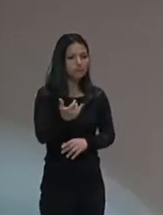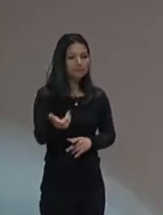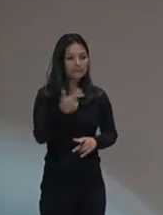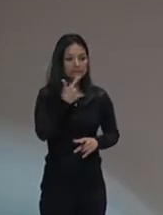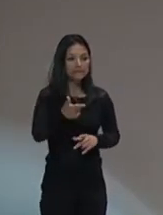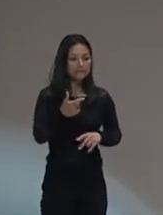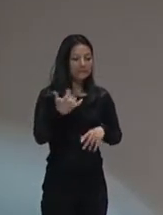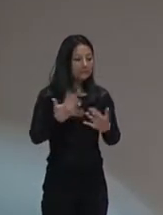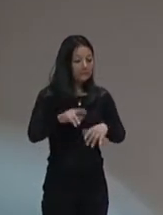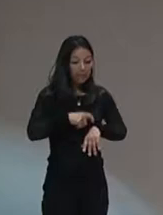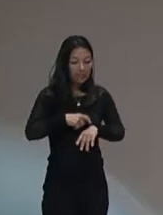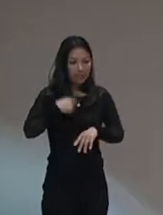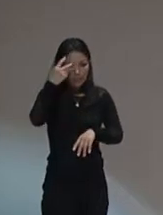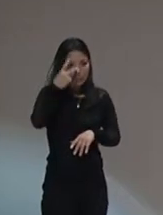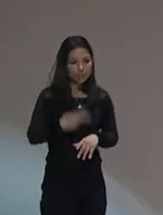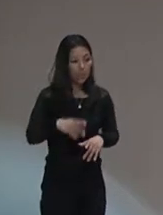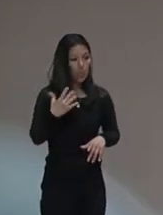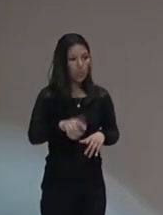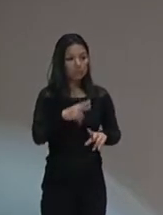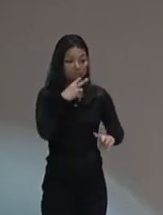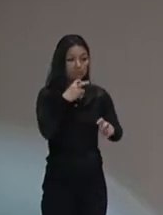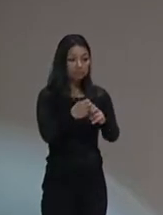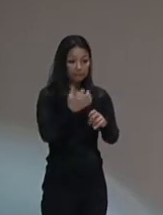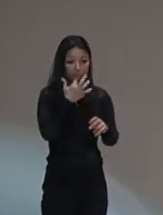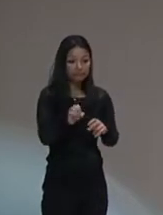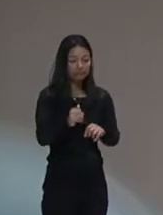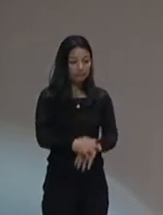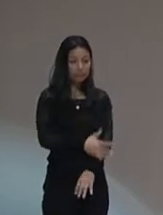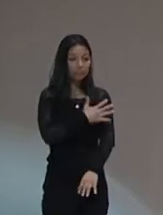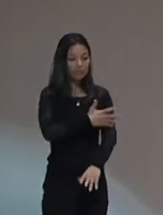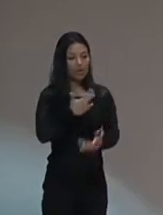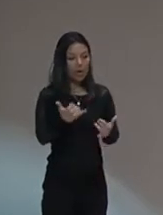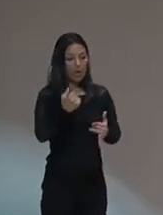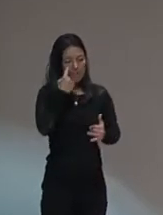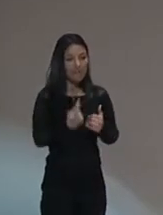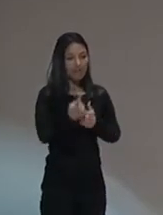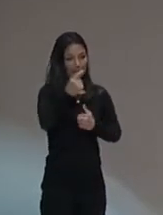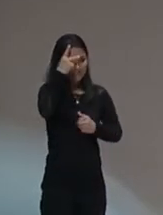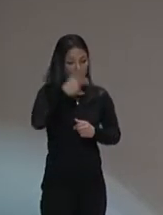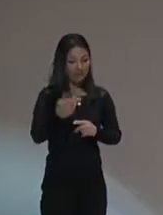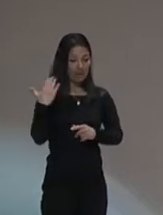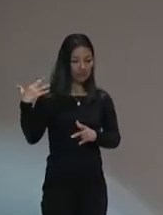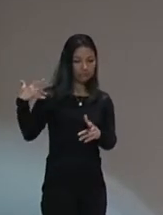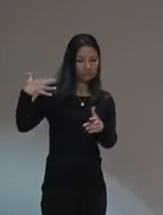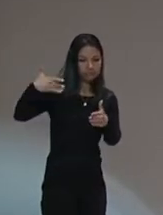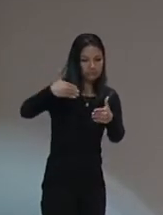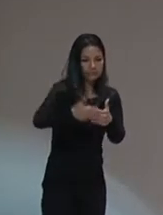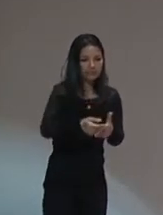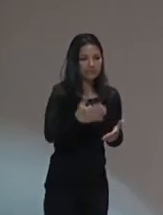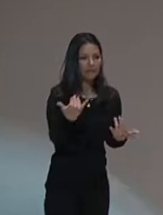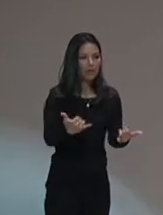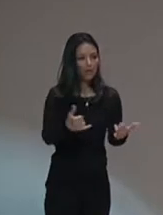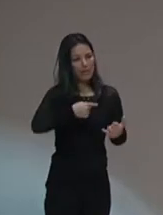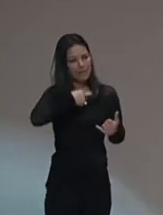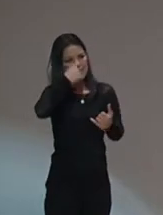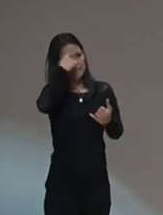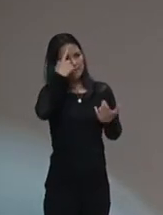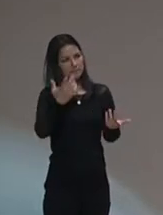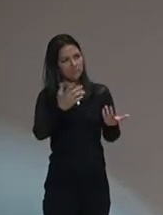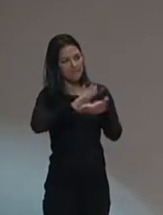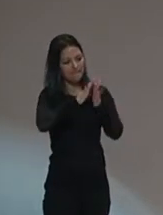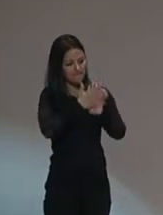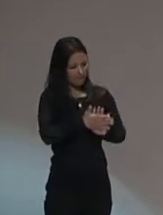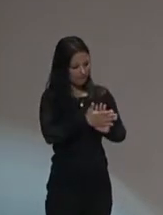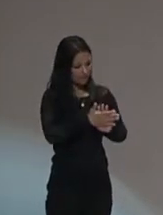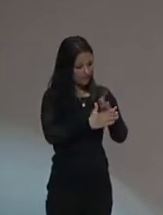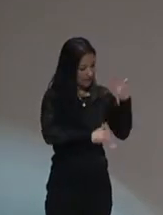histórico y complejo y fascinante. Por primera vez en su historia reciente, tiene que pensar la paz desde